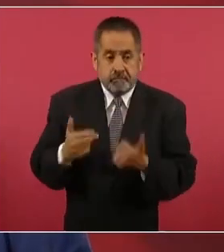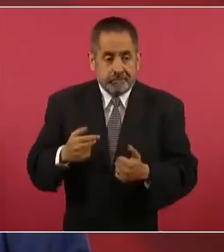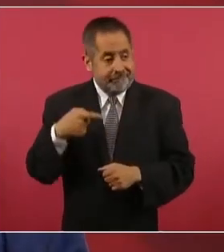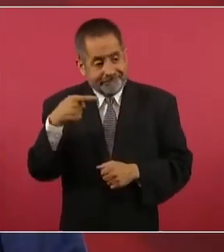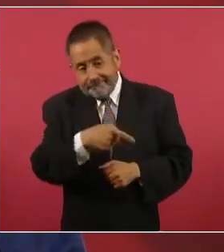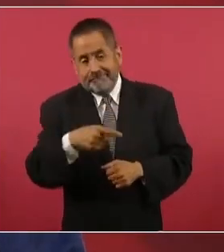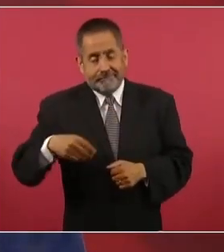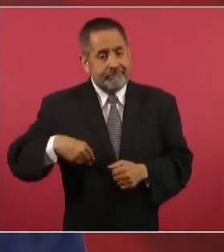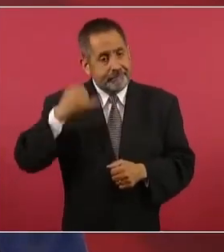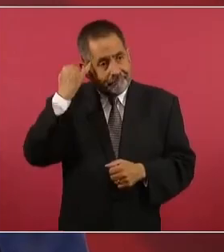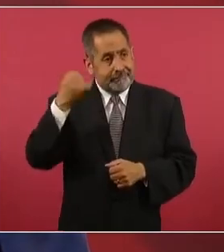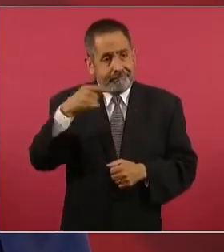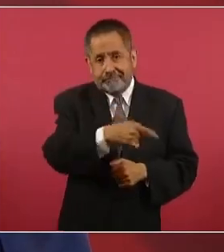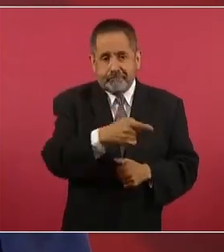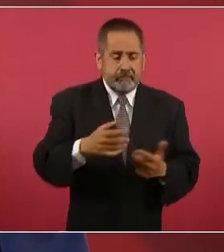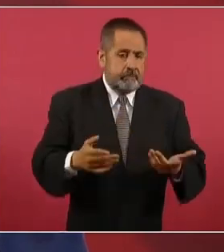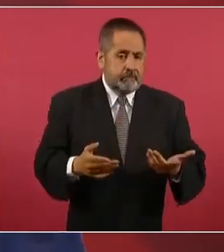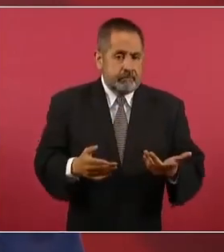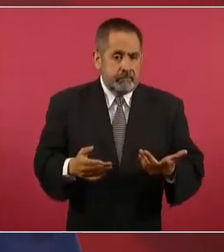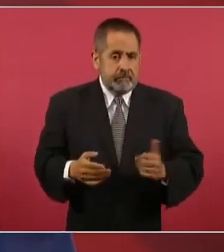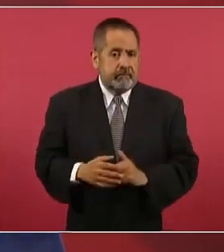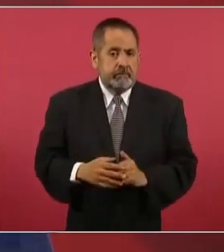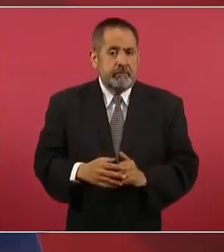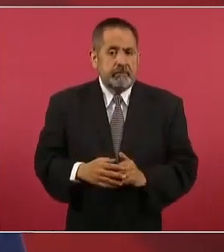Y hay algunos